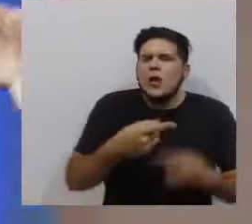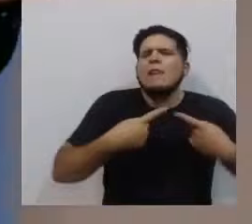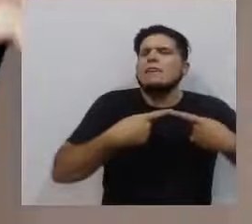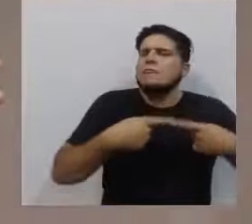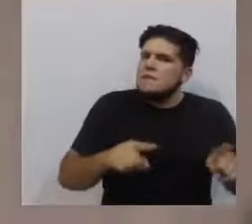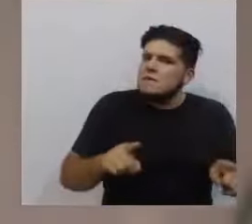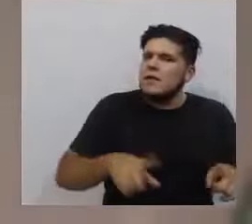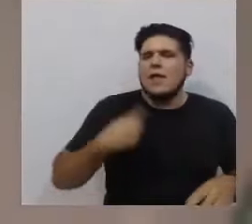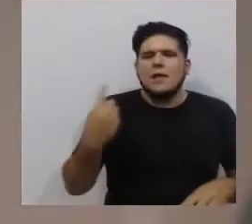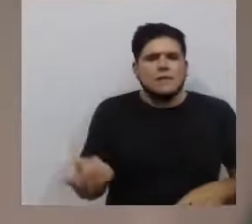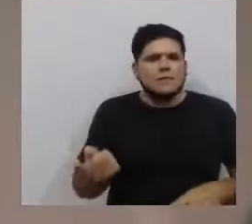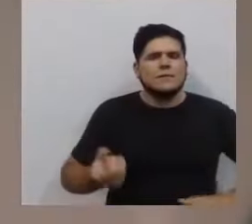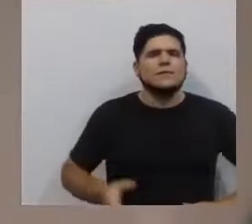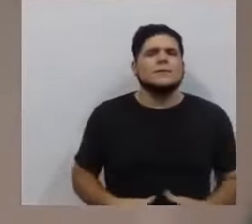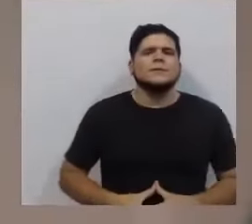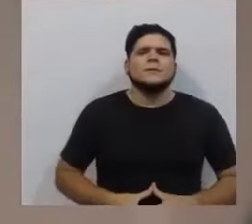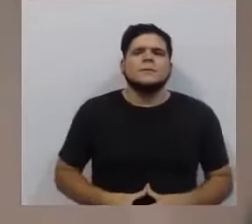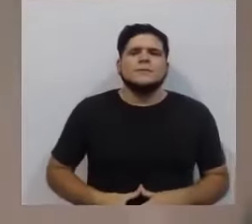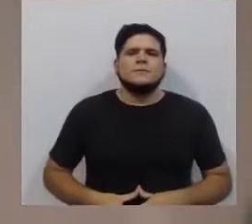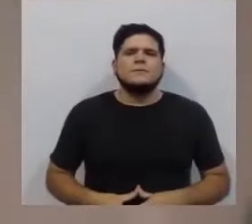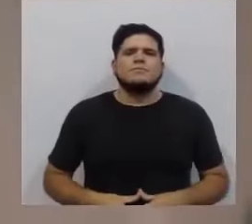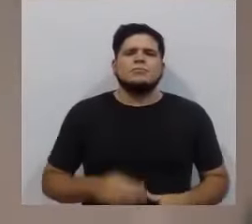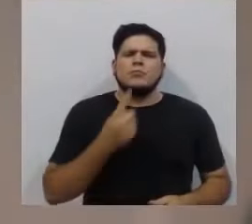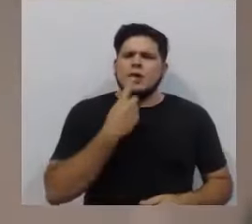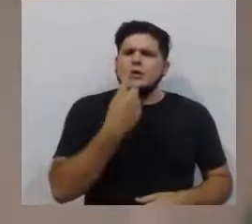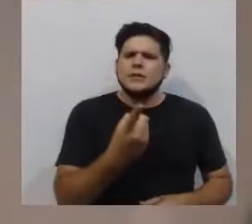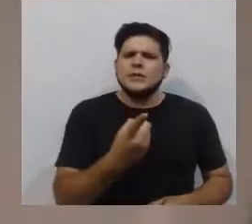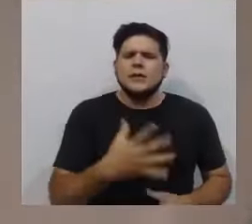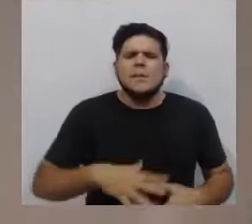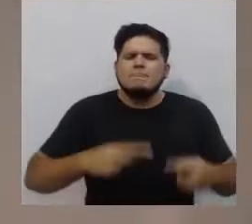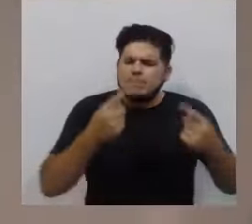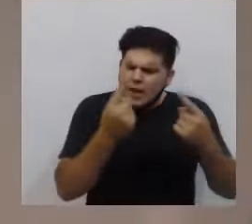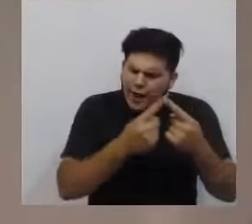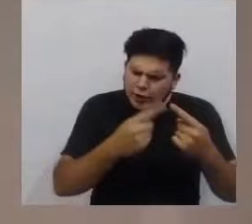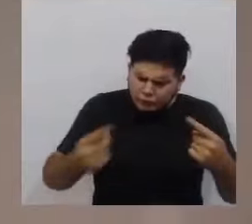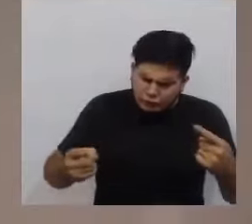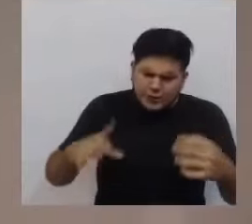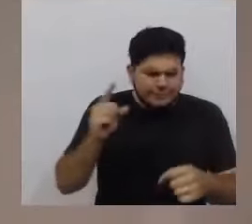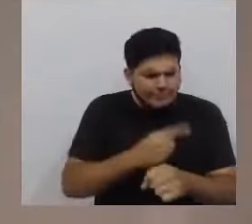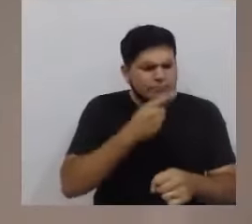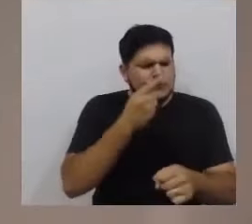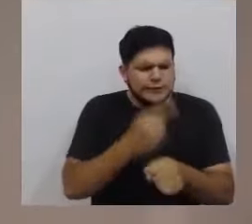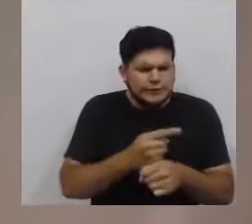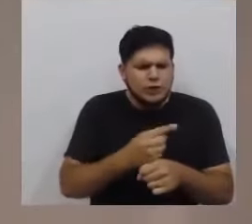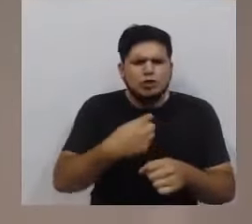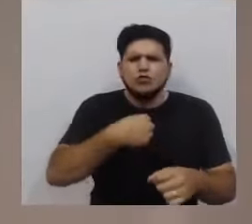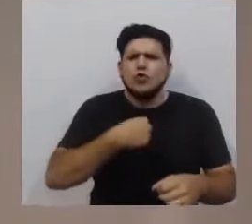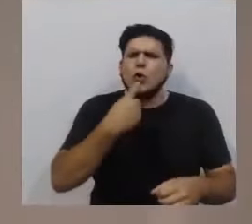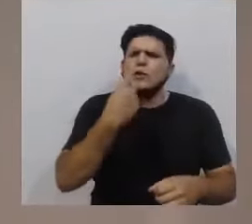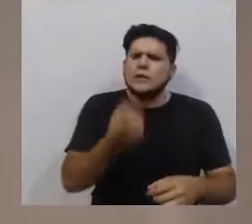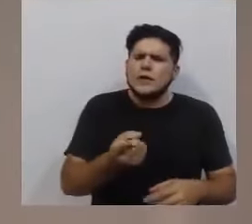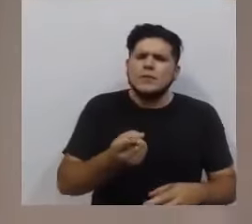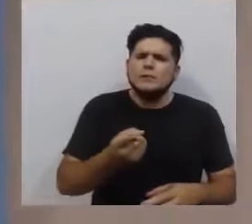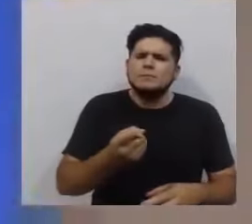para mí declaró que es posible ahora voy a hacer la tarea y la cosa arranca